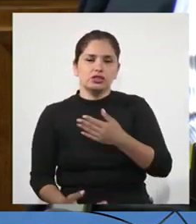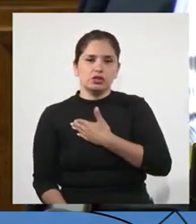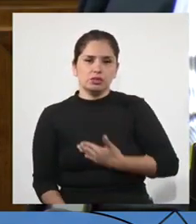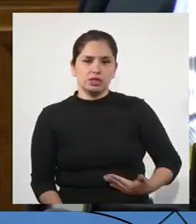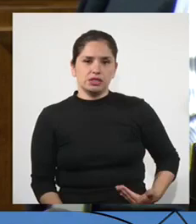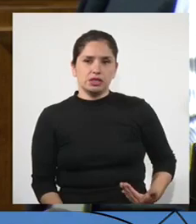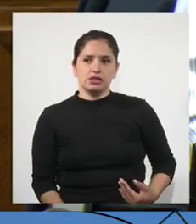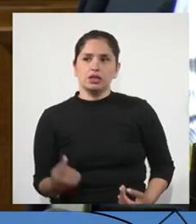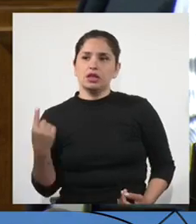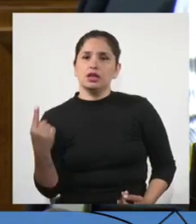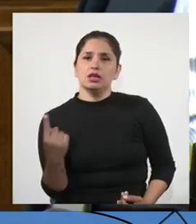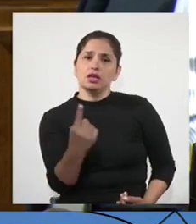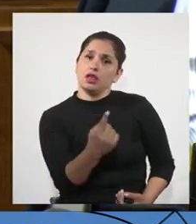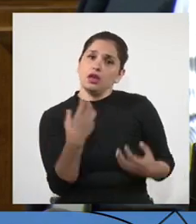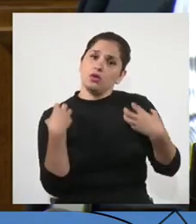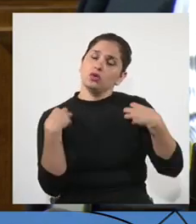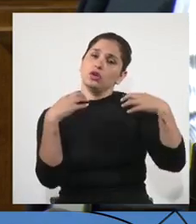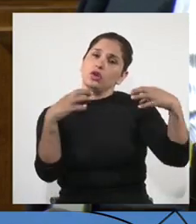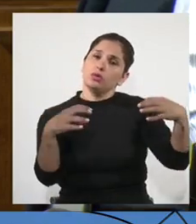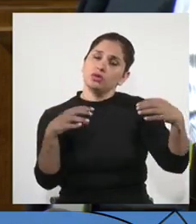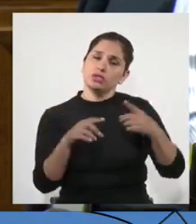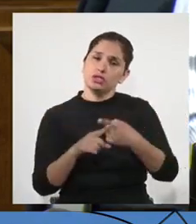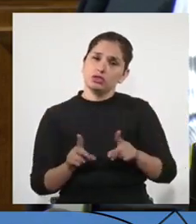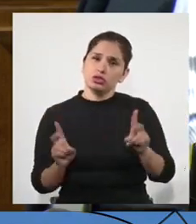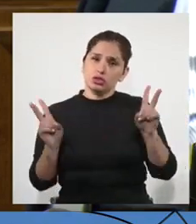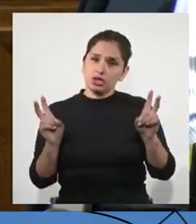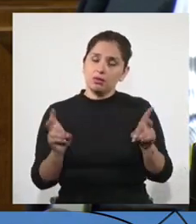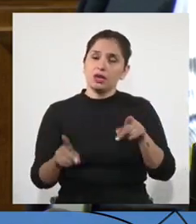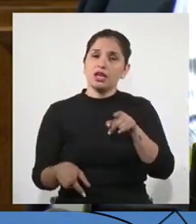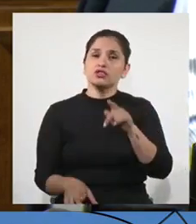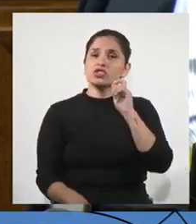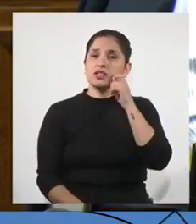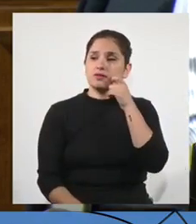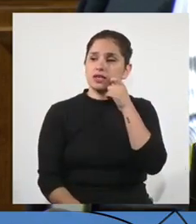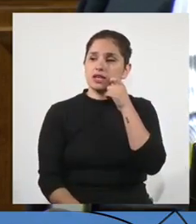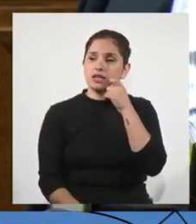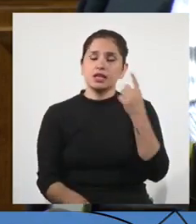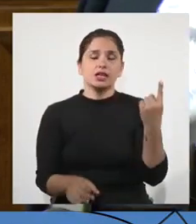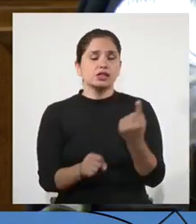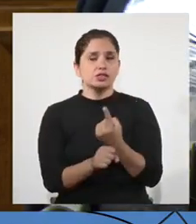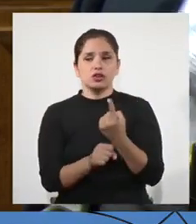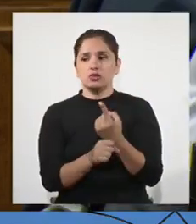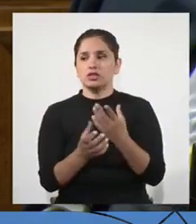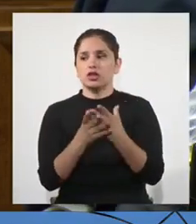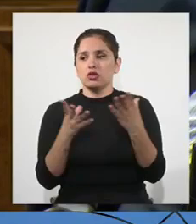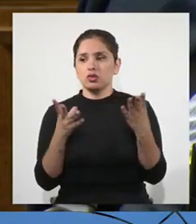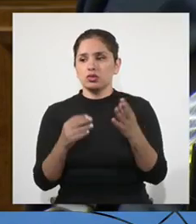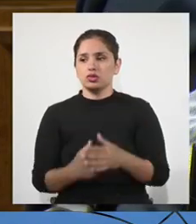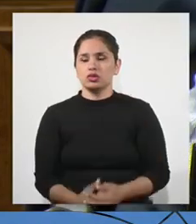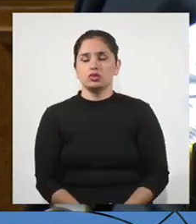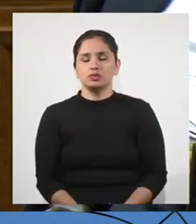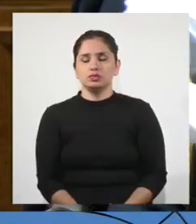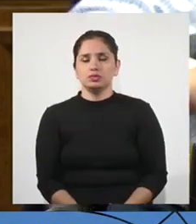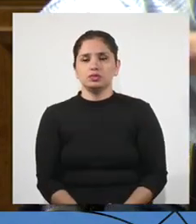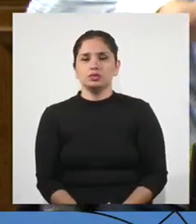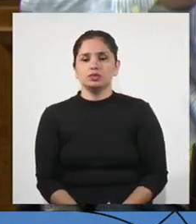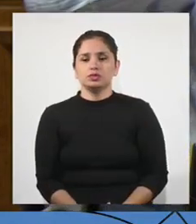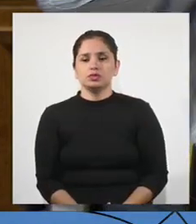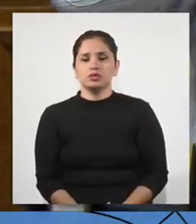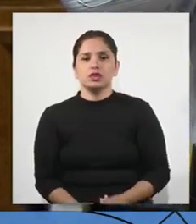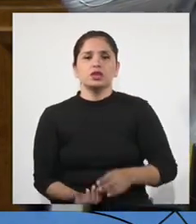y cada uno se hace responsable, es otro tema. Pero esos son los efectos. Esto se ha discutido muchas veces, presidente, y su interpretación